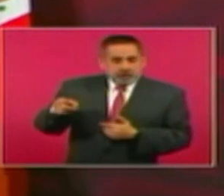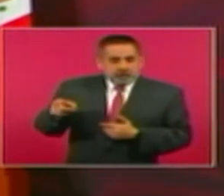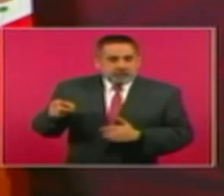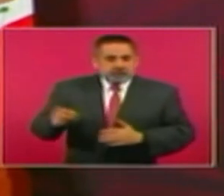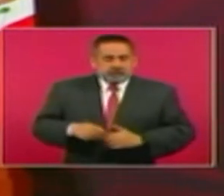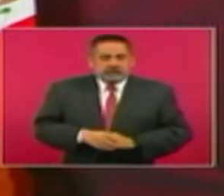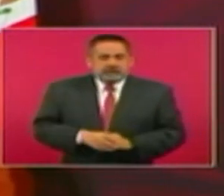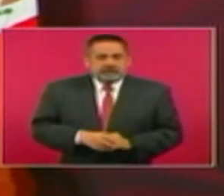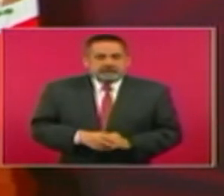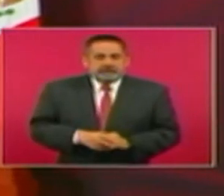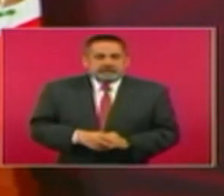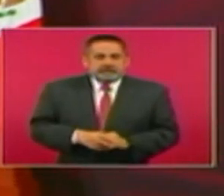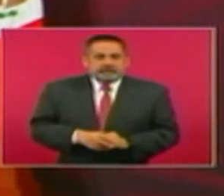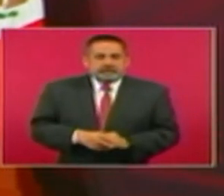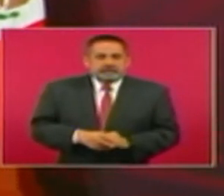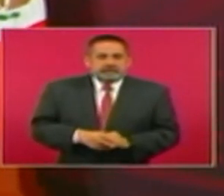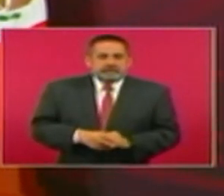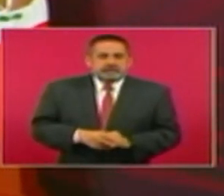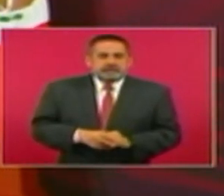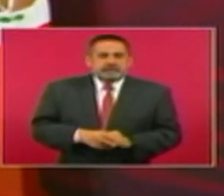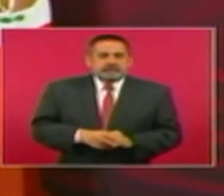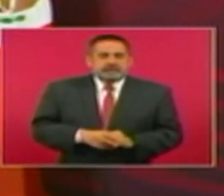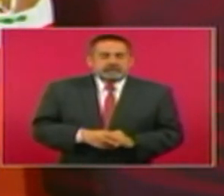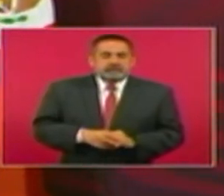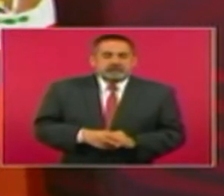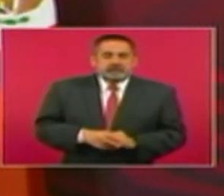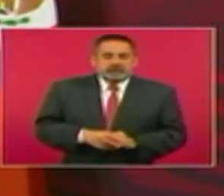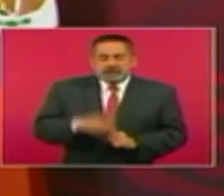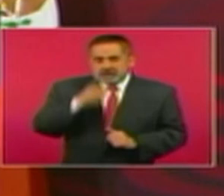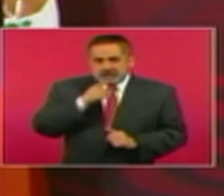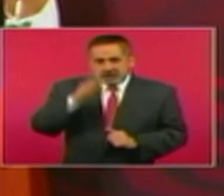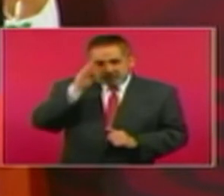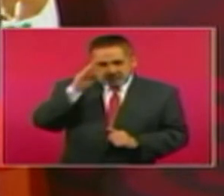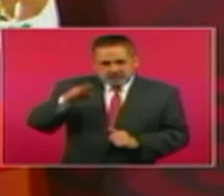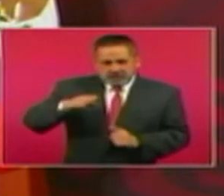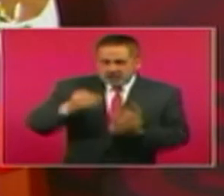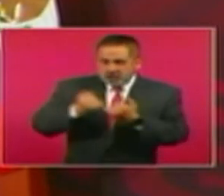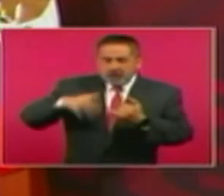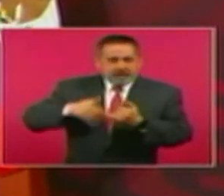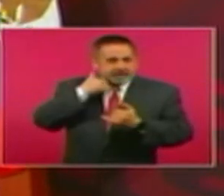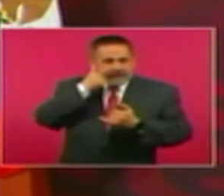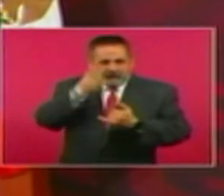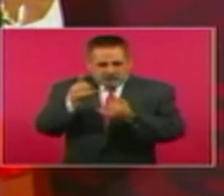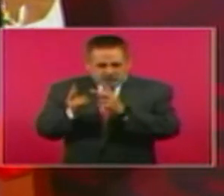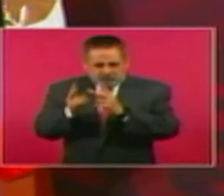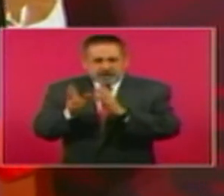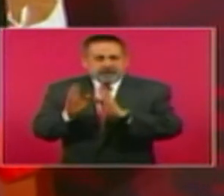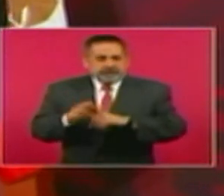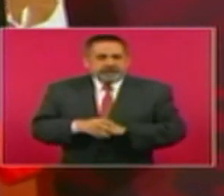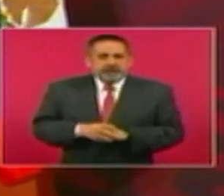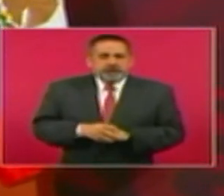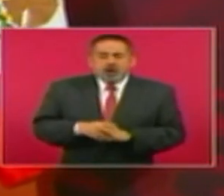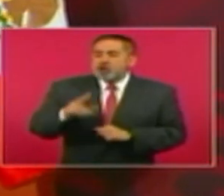República, se ha hablado hasta el momento, ellos detuvieron al hijo del Chapo en base a este operativo que llevaron a cabo